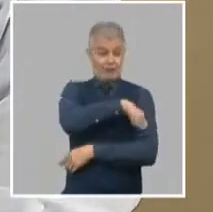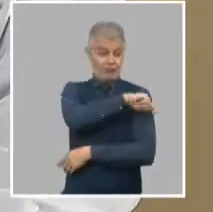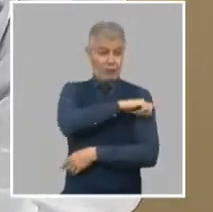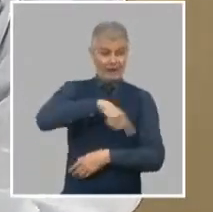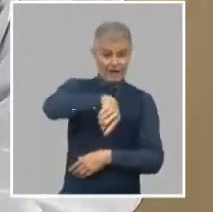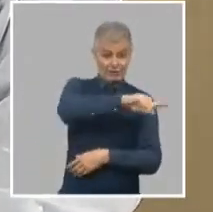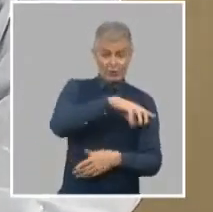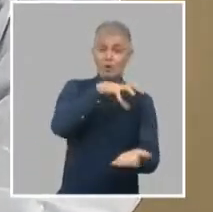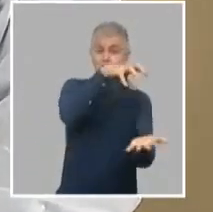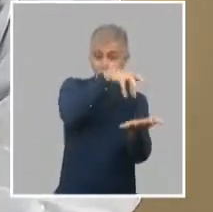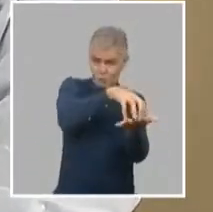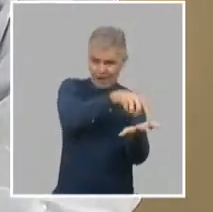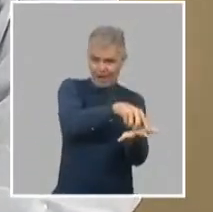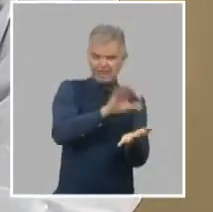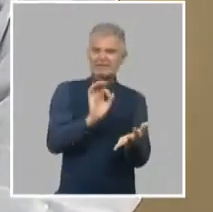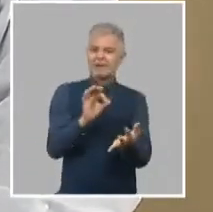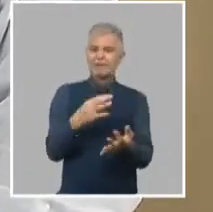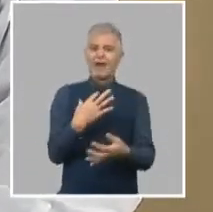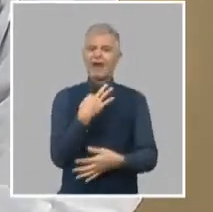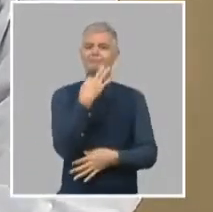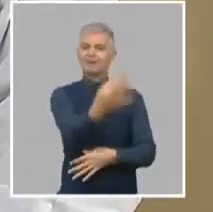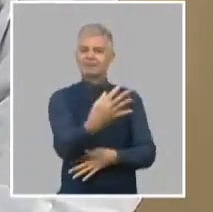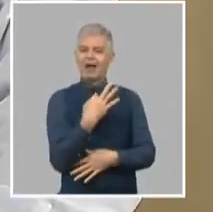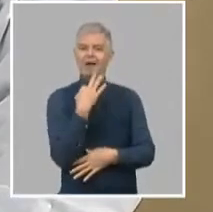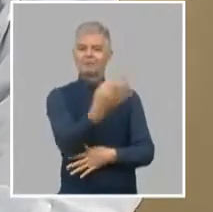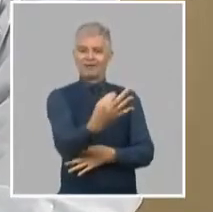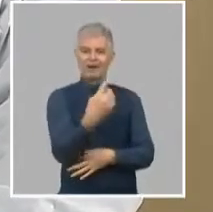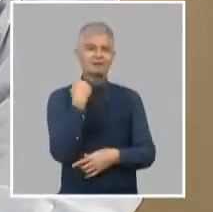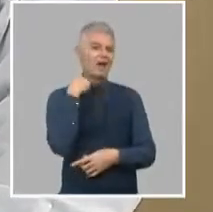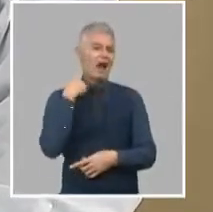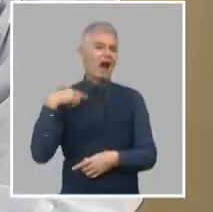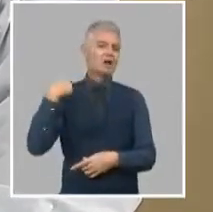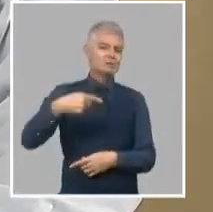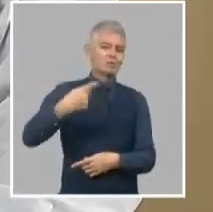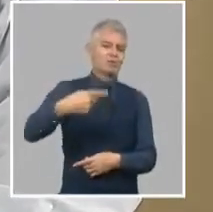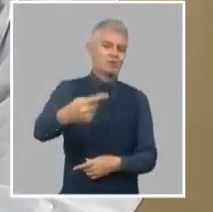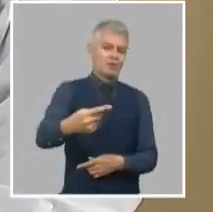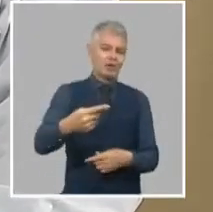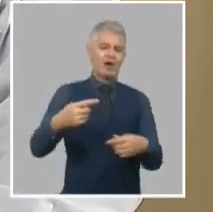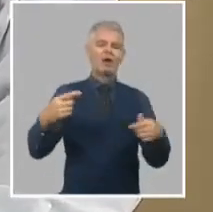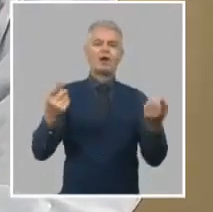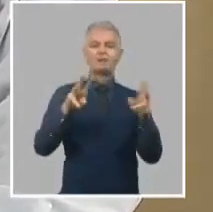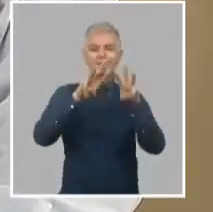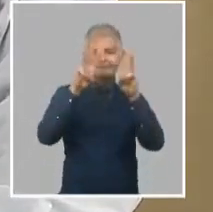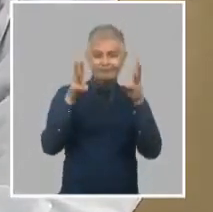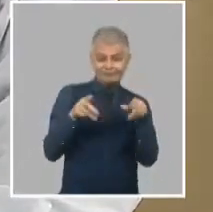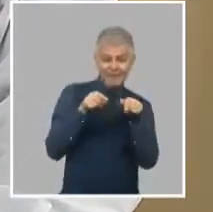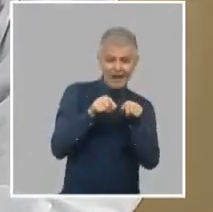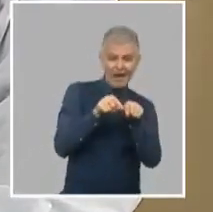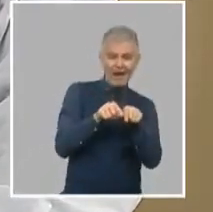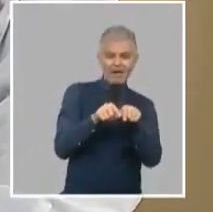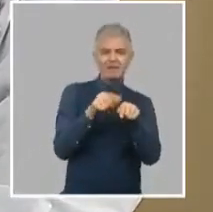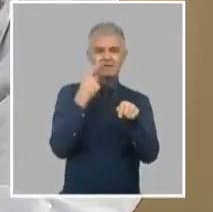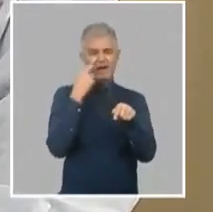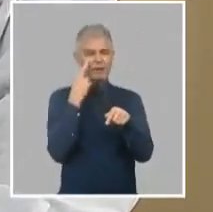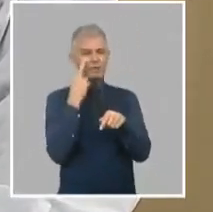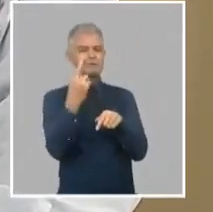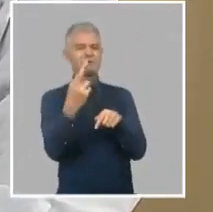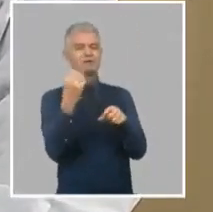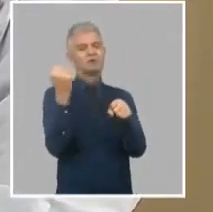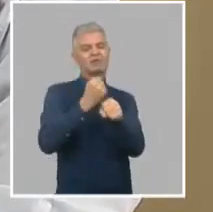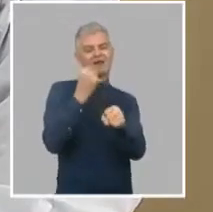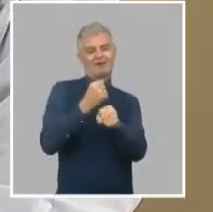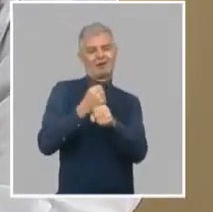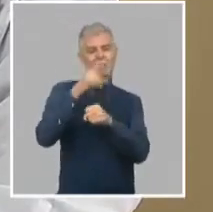nos invitaba a que participáramos todos los años en un foro que se hacía para reconocer el trabajo de los médicos cubanos,